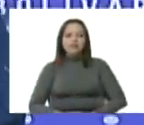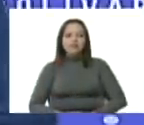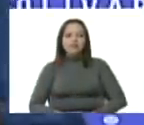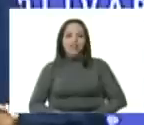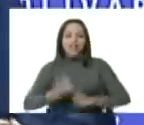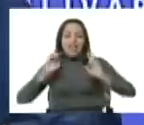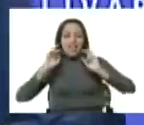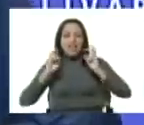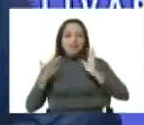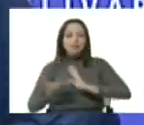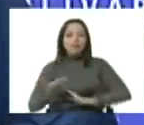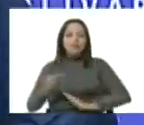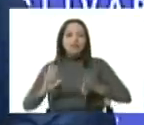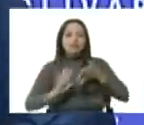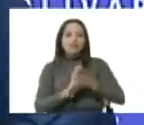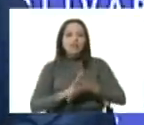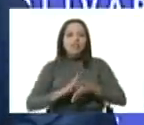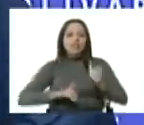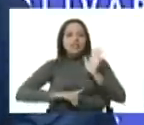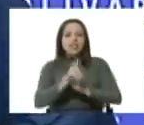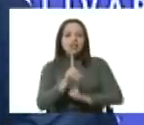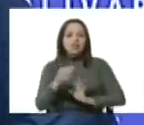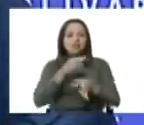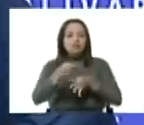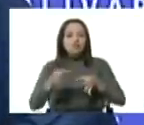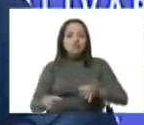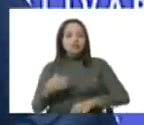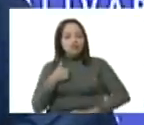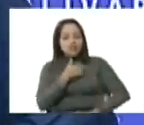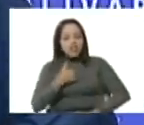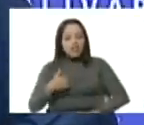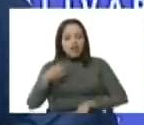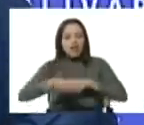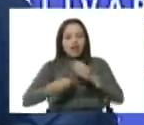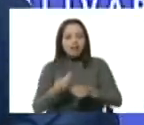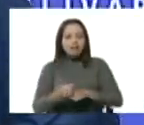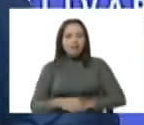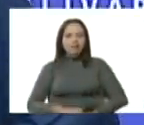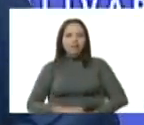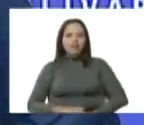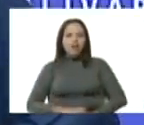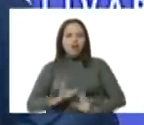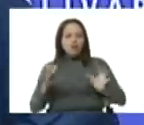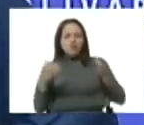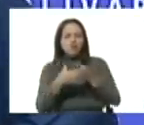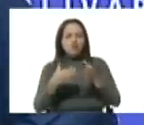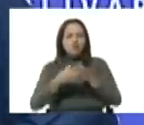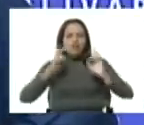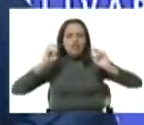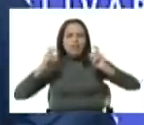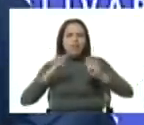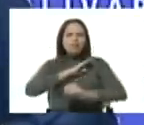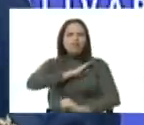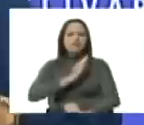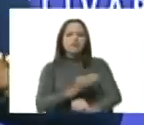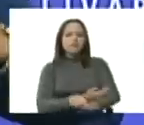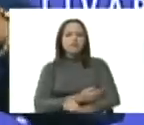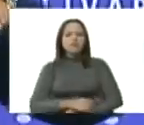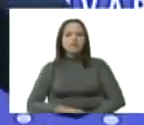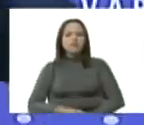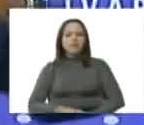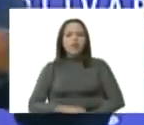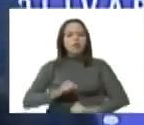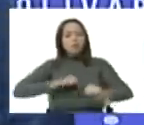del desarrollo del municipio. Yo les propongo que preparemos un conjunto de temas para el fortalecimiento y